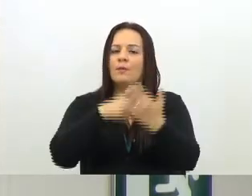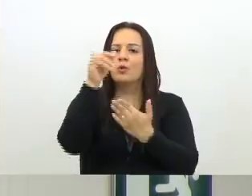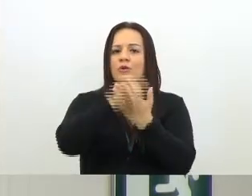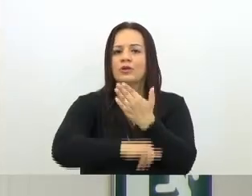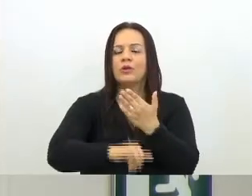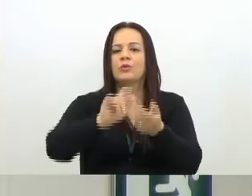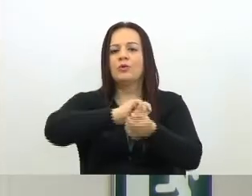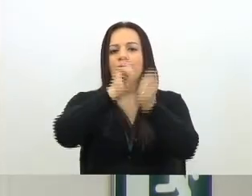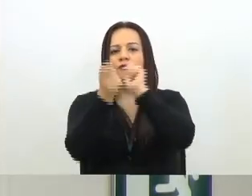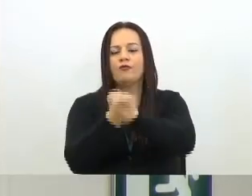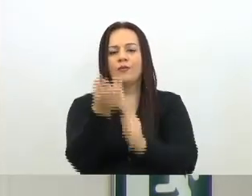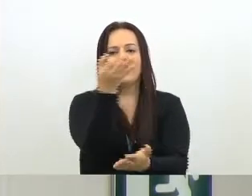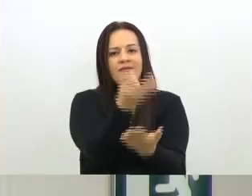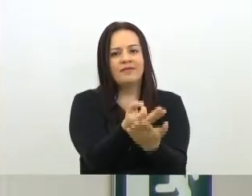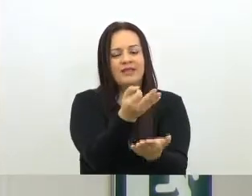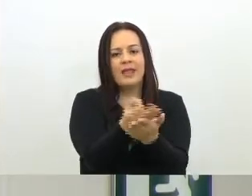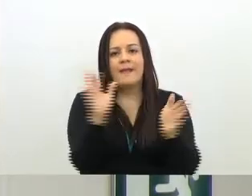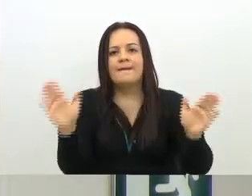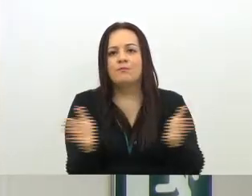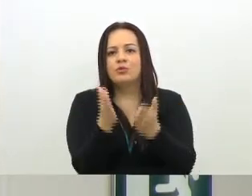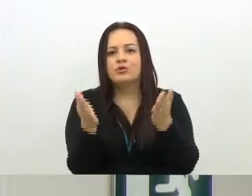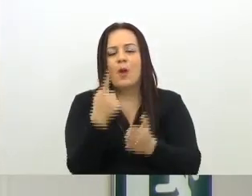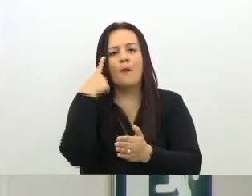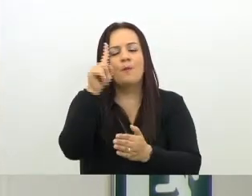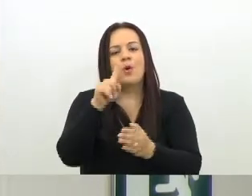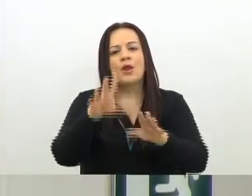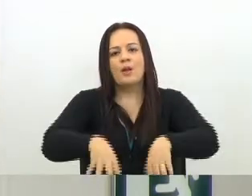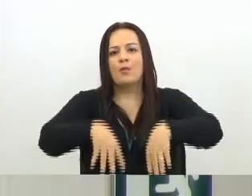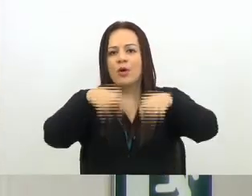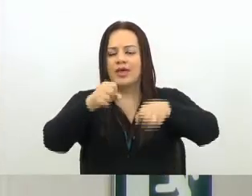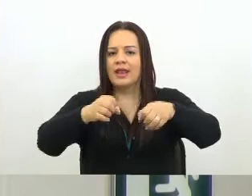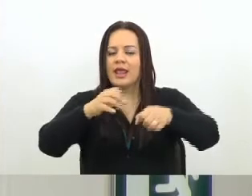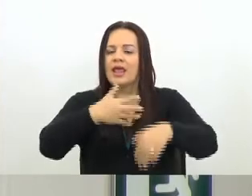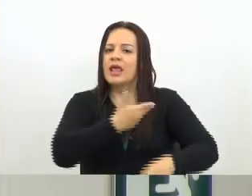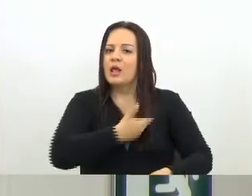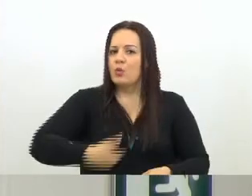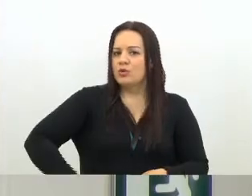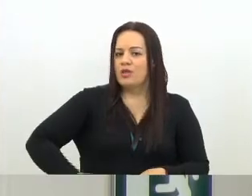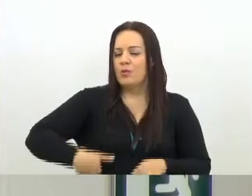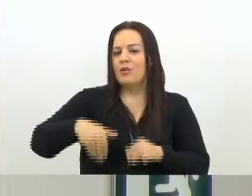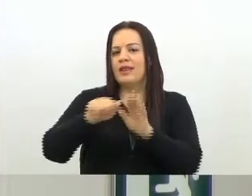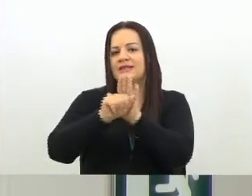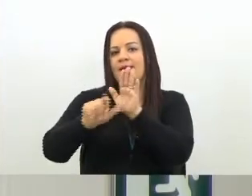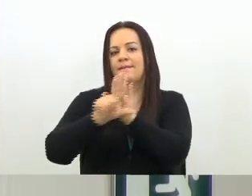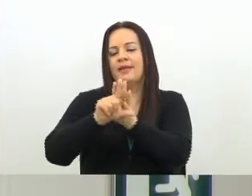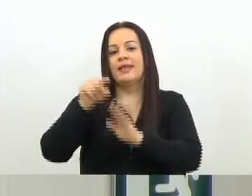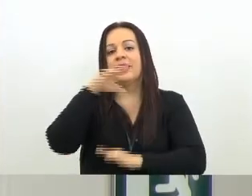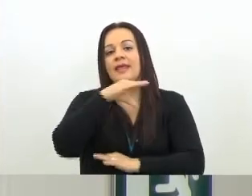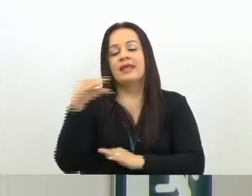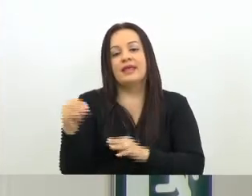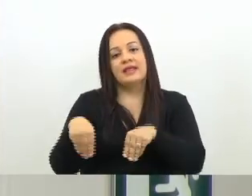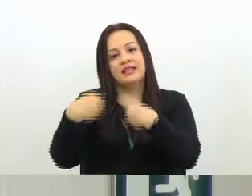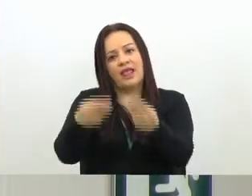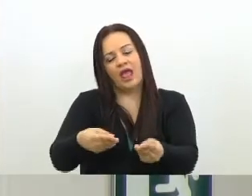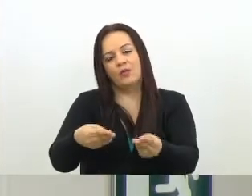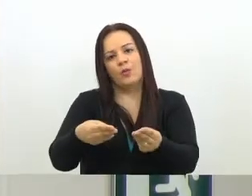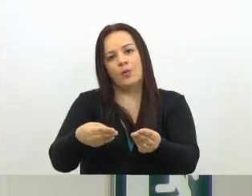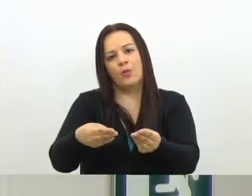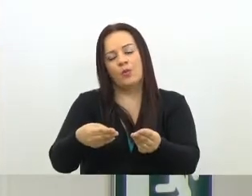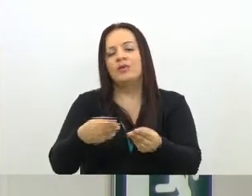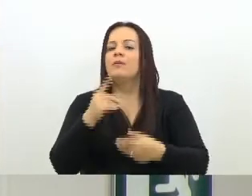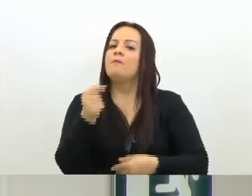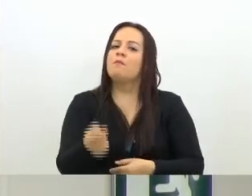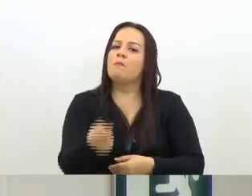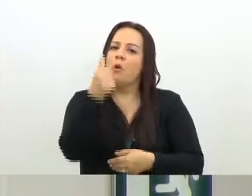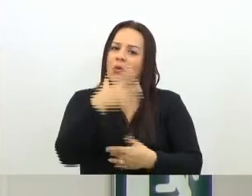reforma fiscal impulsado por el Poder Ejecutivo en la Asamblea Legislativa, dado casualmente el poco interés